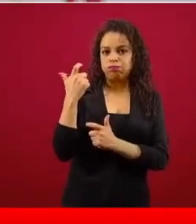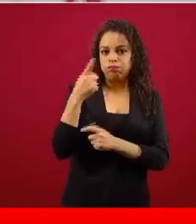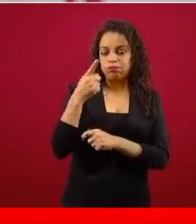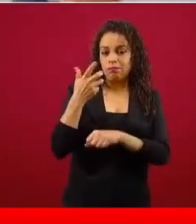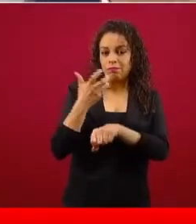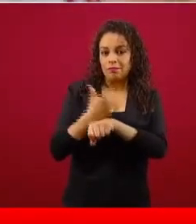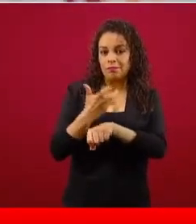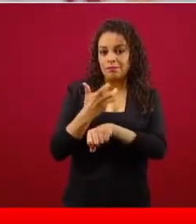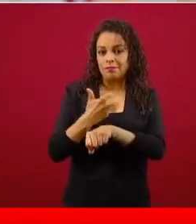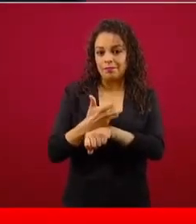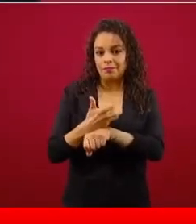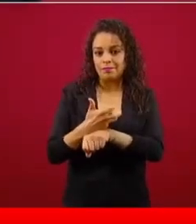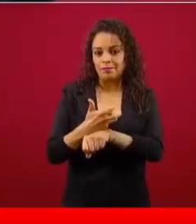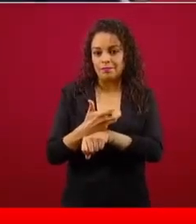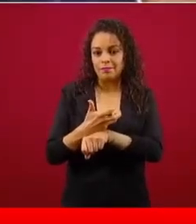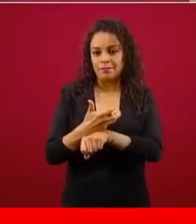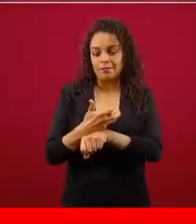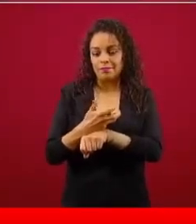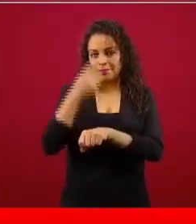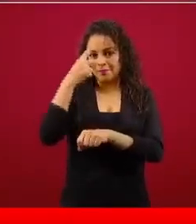y construyen